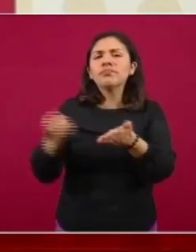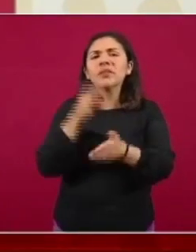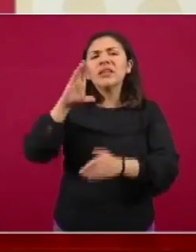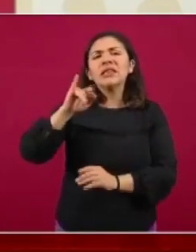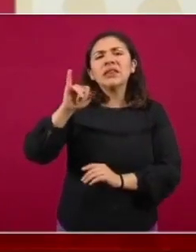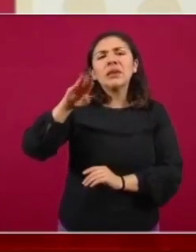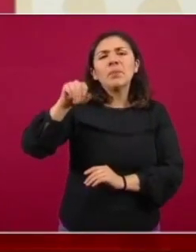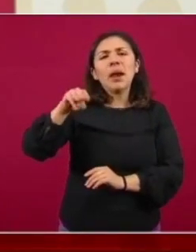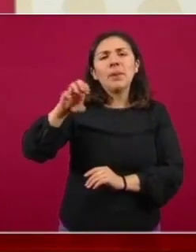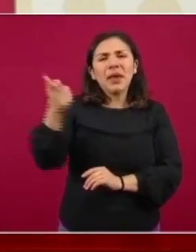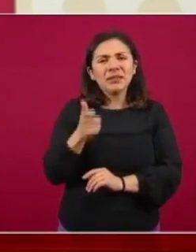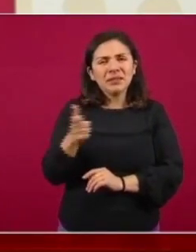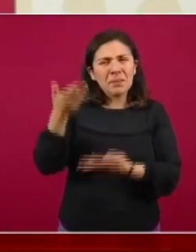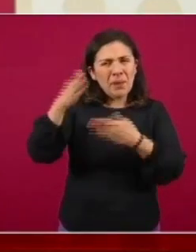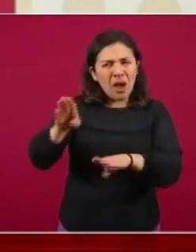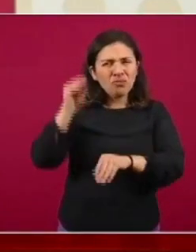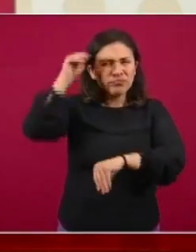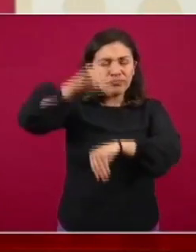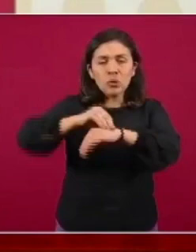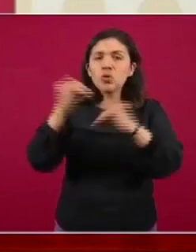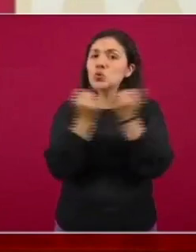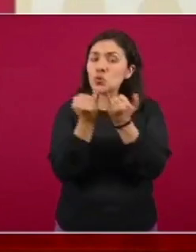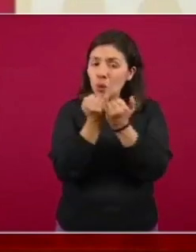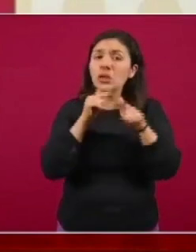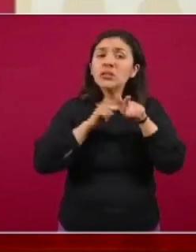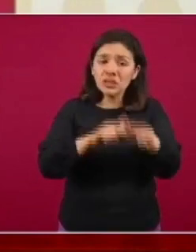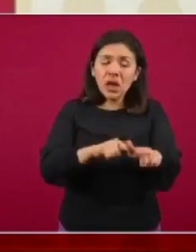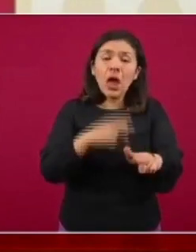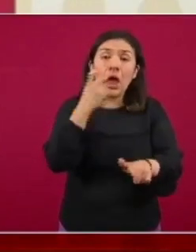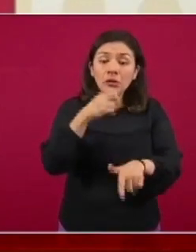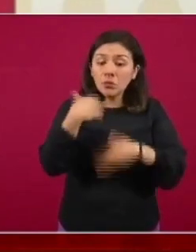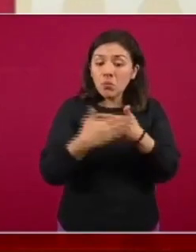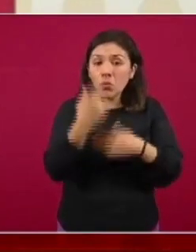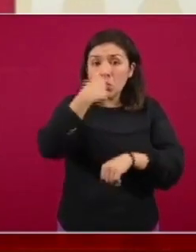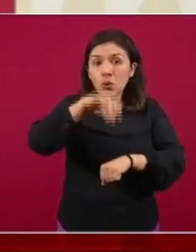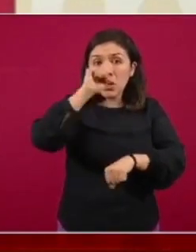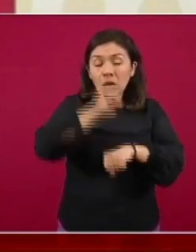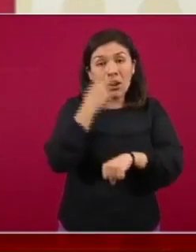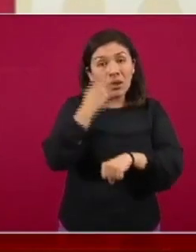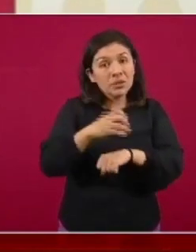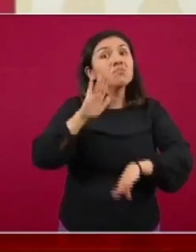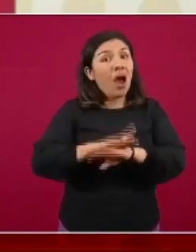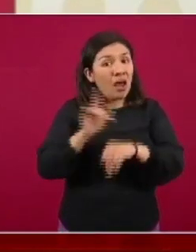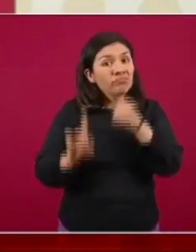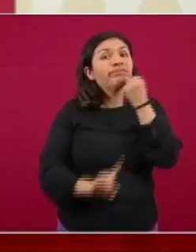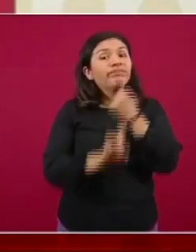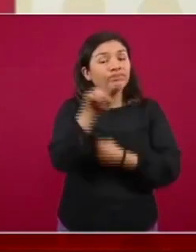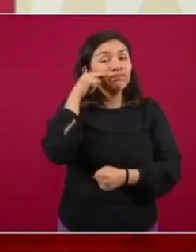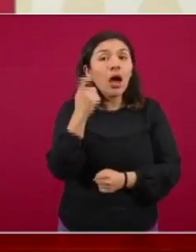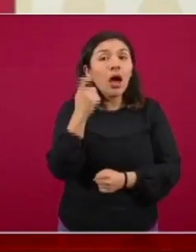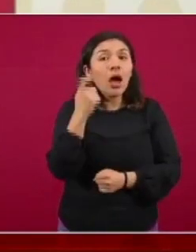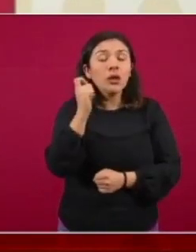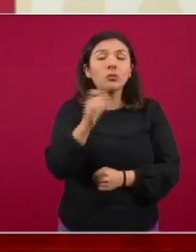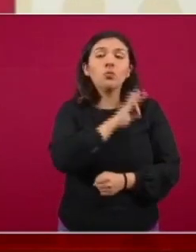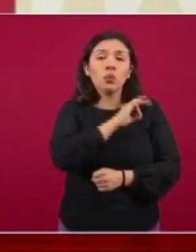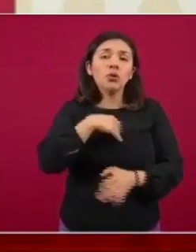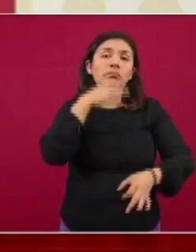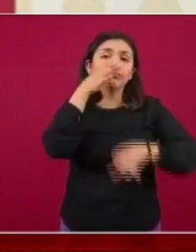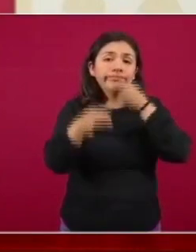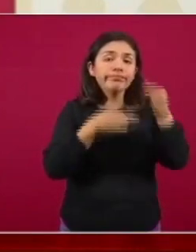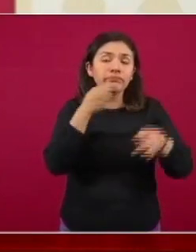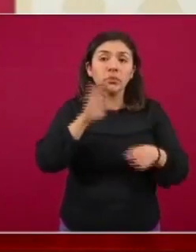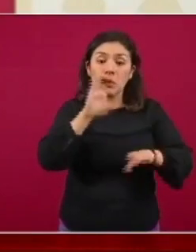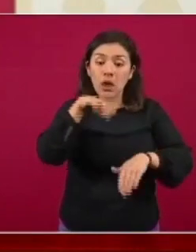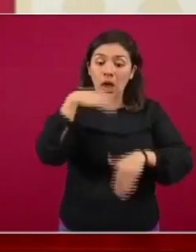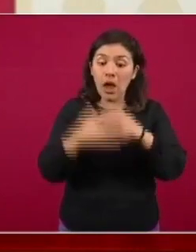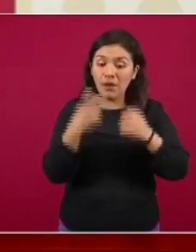se está haciendo el esfuerzo y creo que pronto, y en esta semana va a ser una semana crítica en donde vamos a poder anunciar a